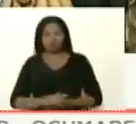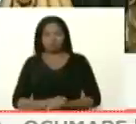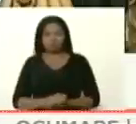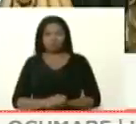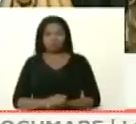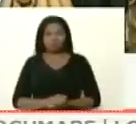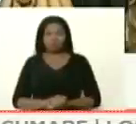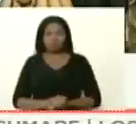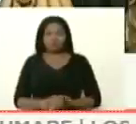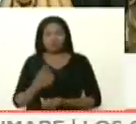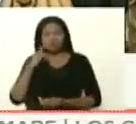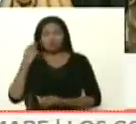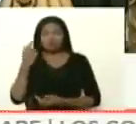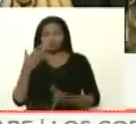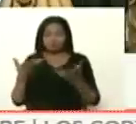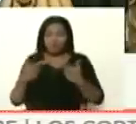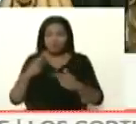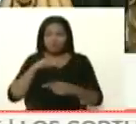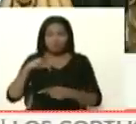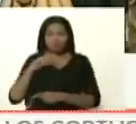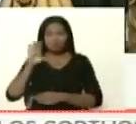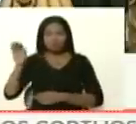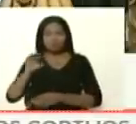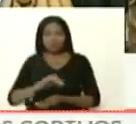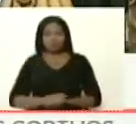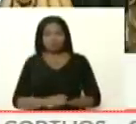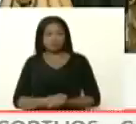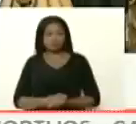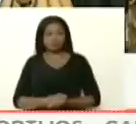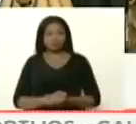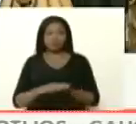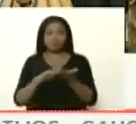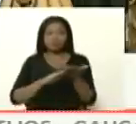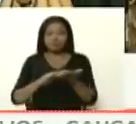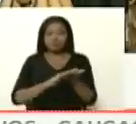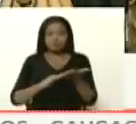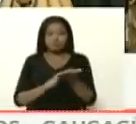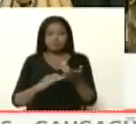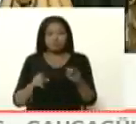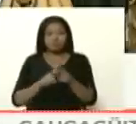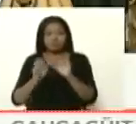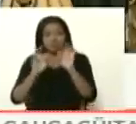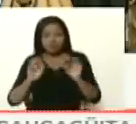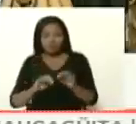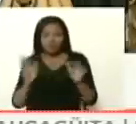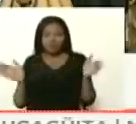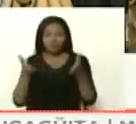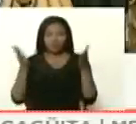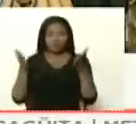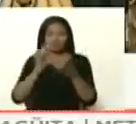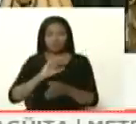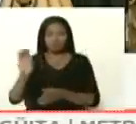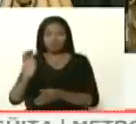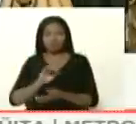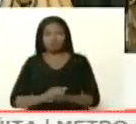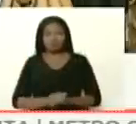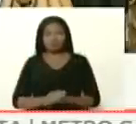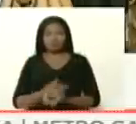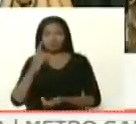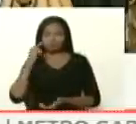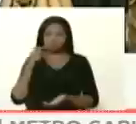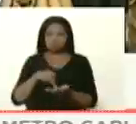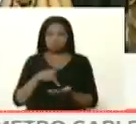los frutos al país. Es el que le va a dar la recuperación, el progreso y la prosperidad a nuestra patria. Tener presente